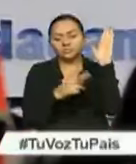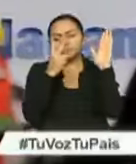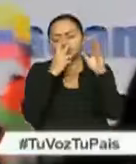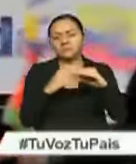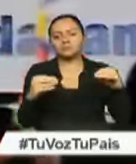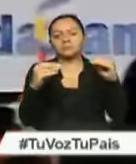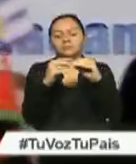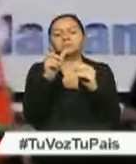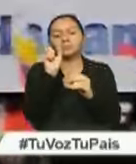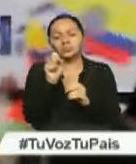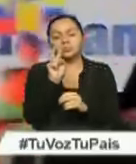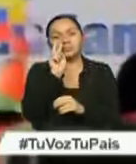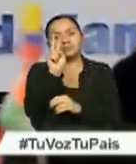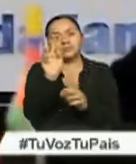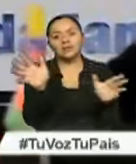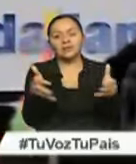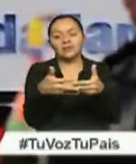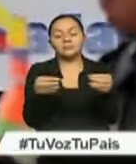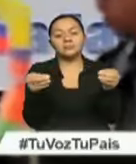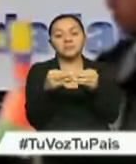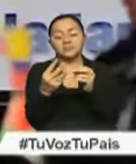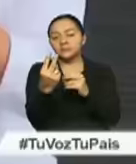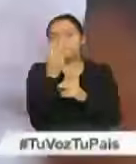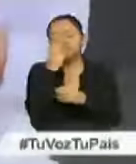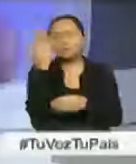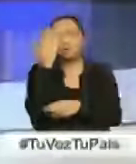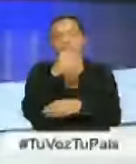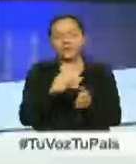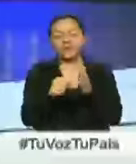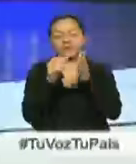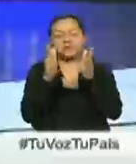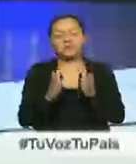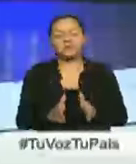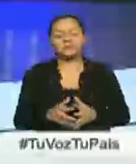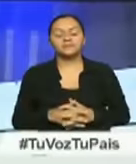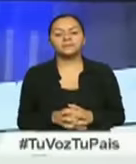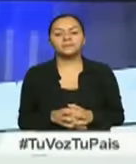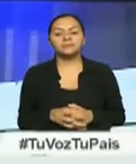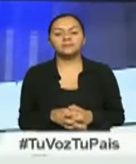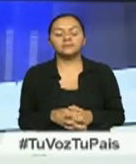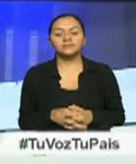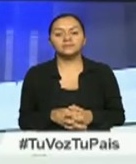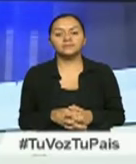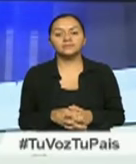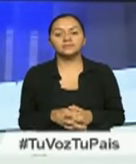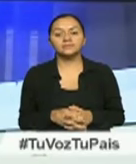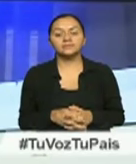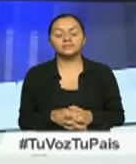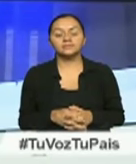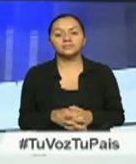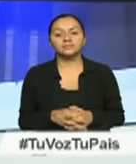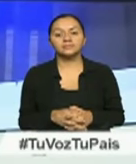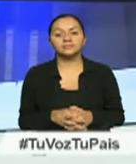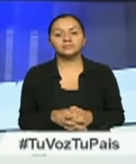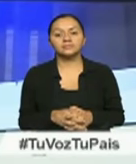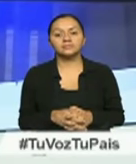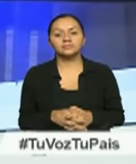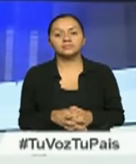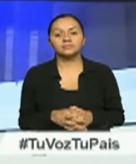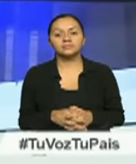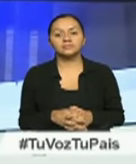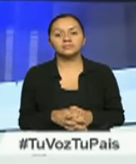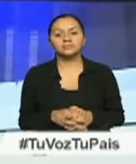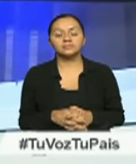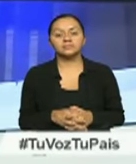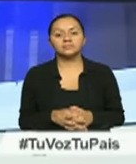ser partícipe de este enlace. Por supuesto, también lo puede mirar a través de la pantalla de Teleciudadana. Con esto finalizamos,